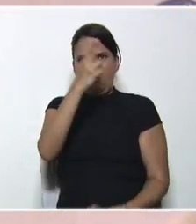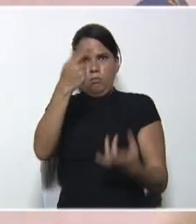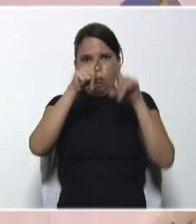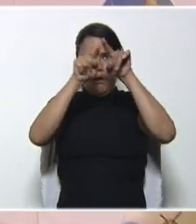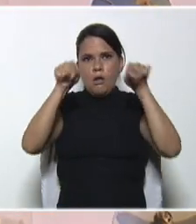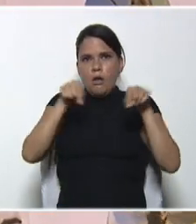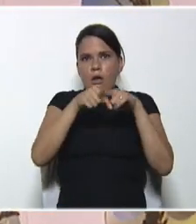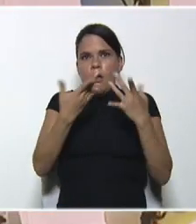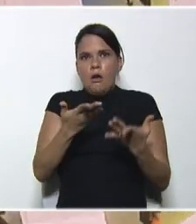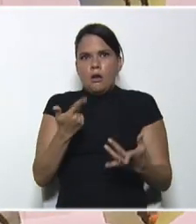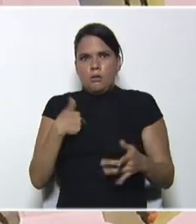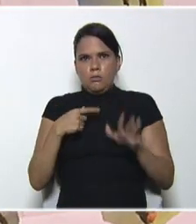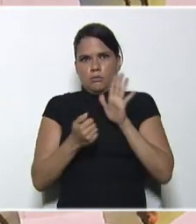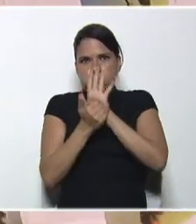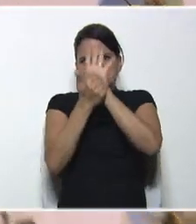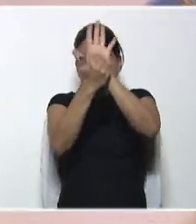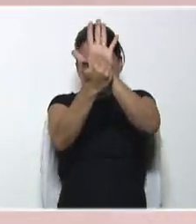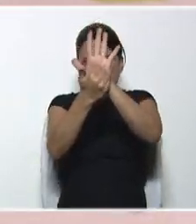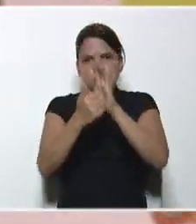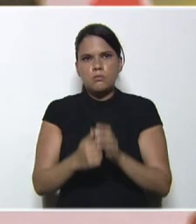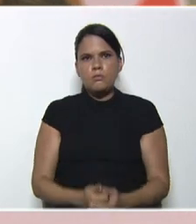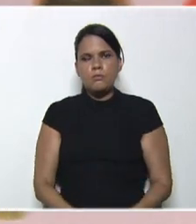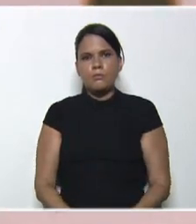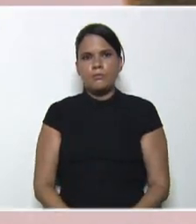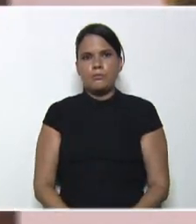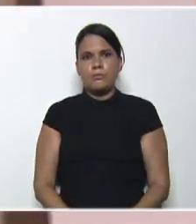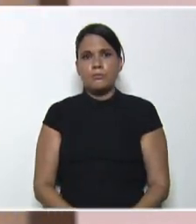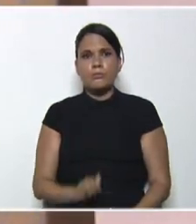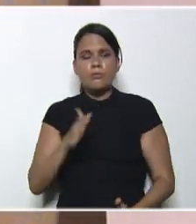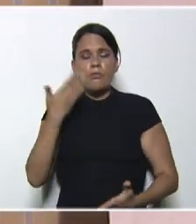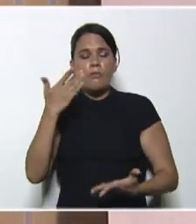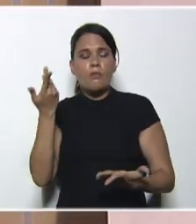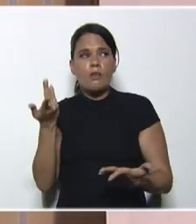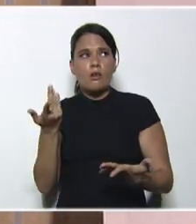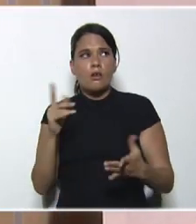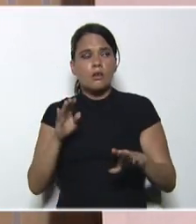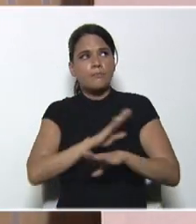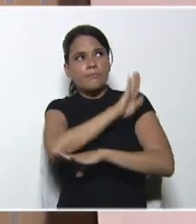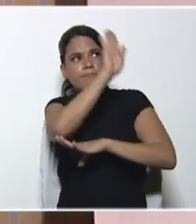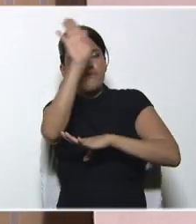coloco mi símbolo de acuerdo al ecosistema